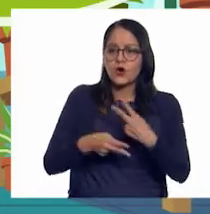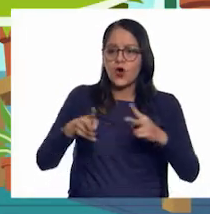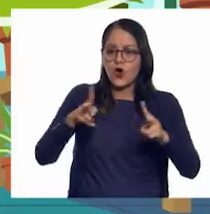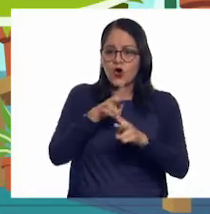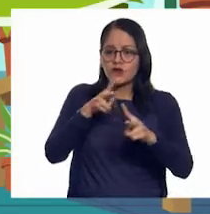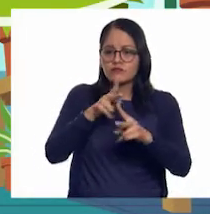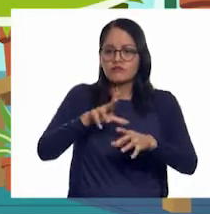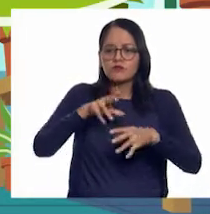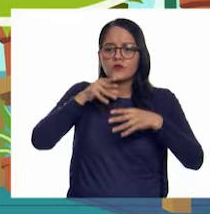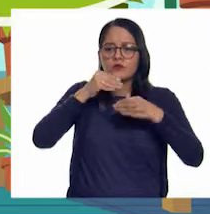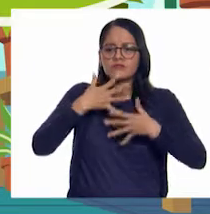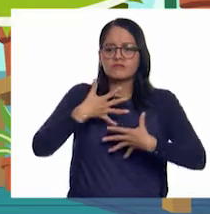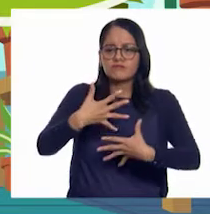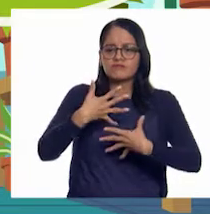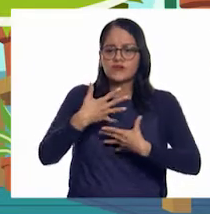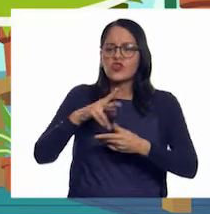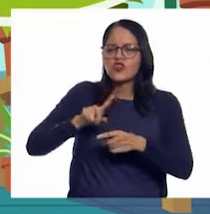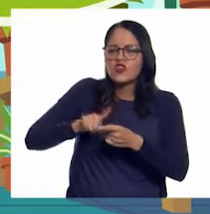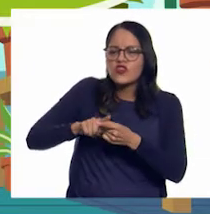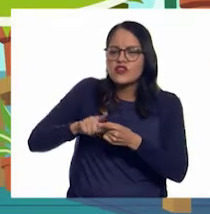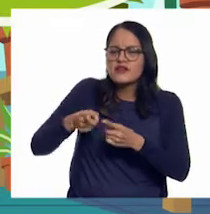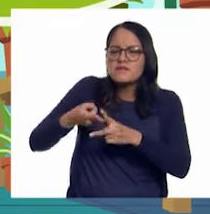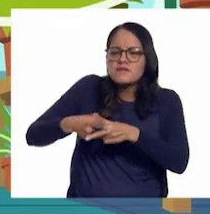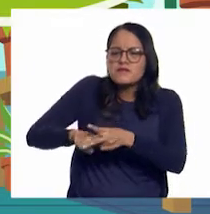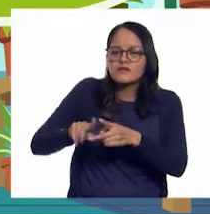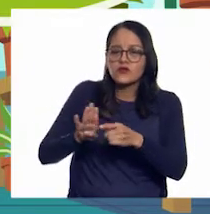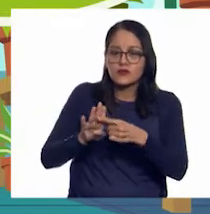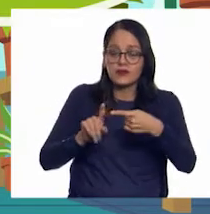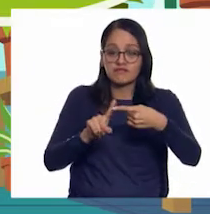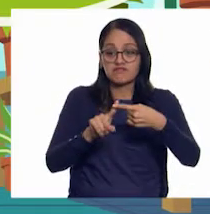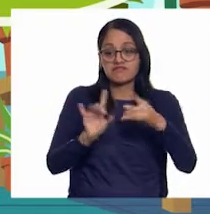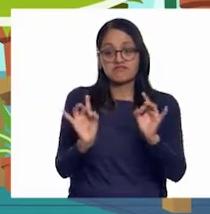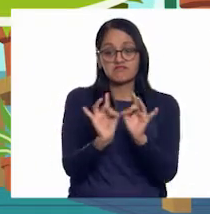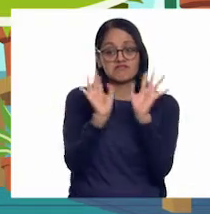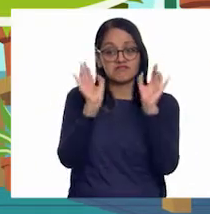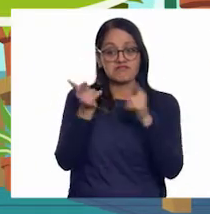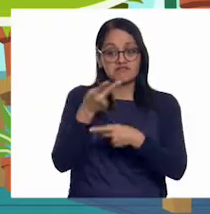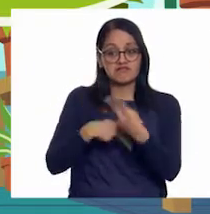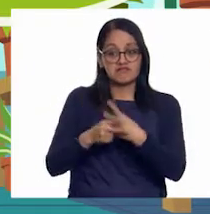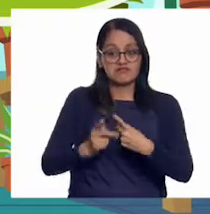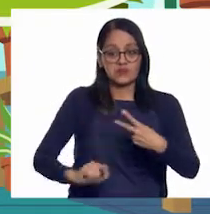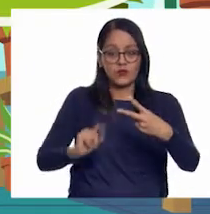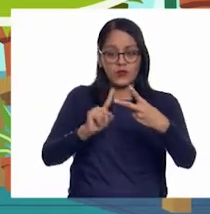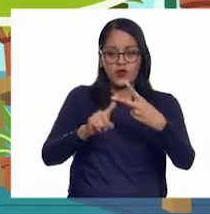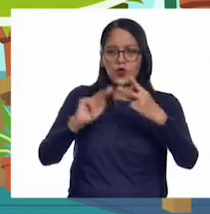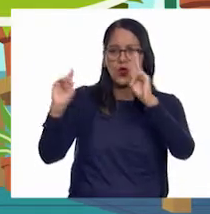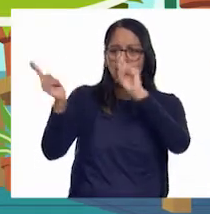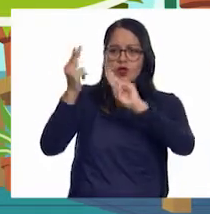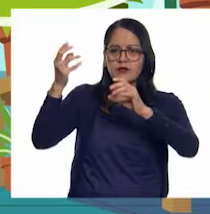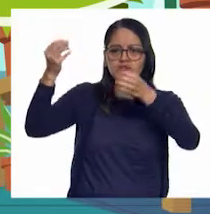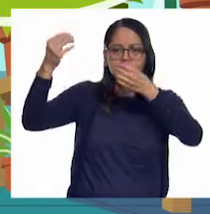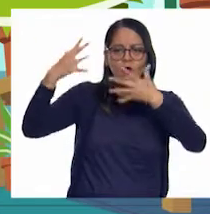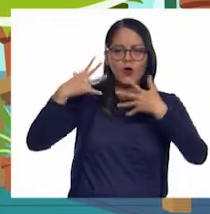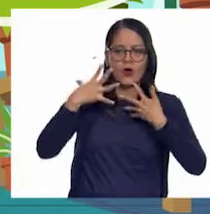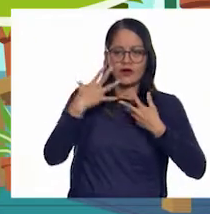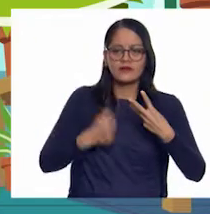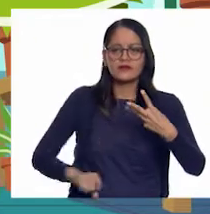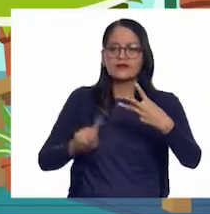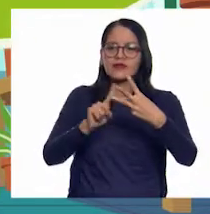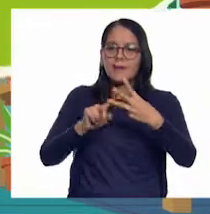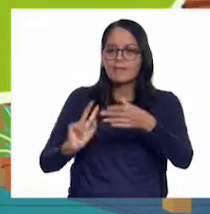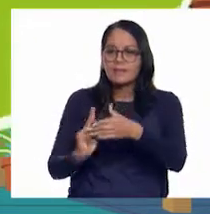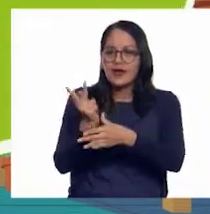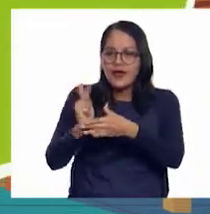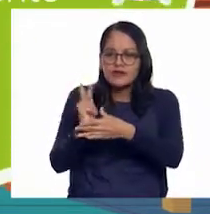que respiramos? A. Surgió espontáneamente. B. Del universo. C. De